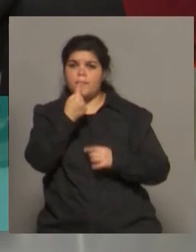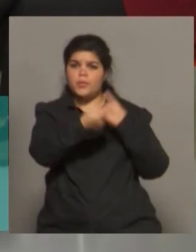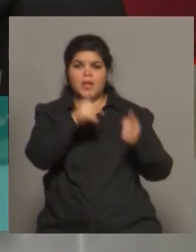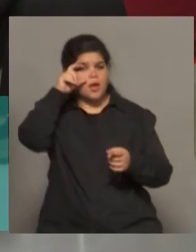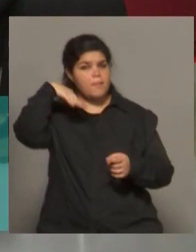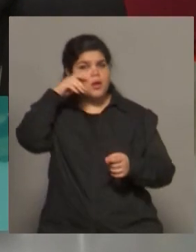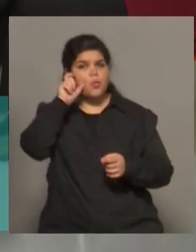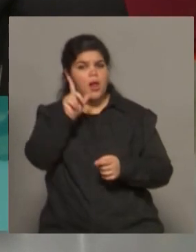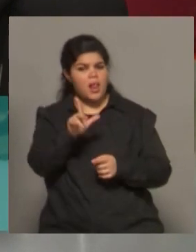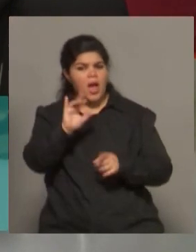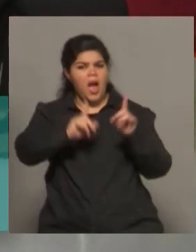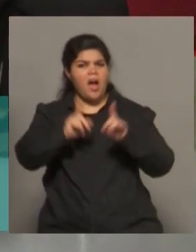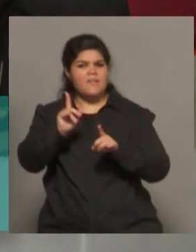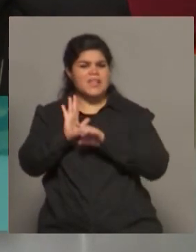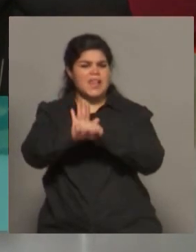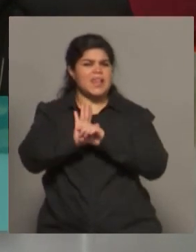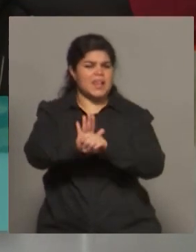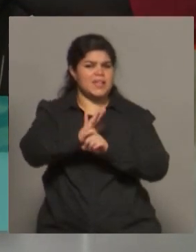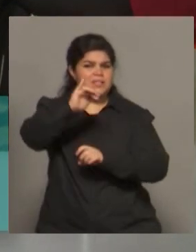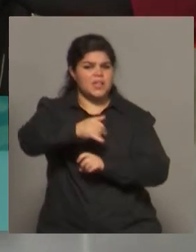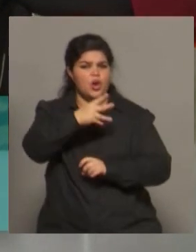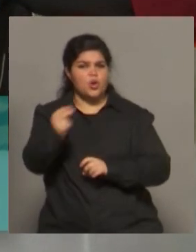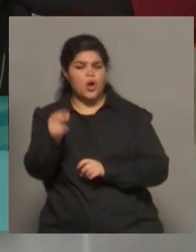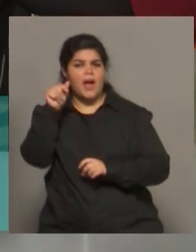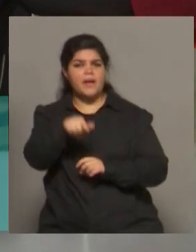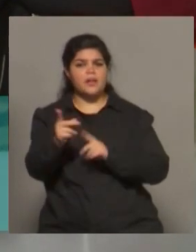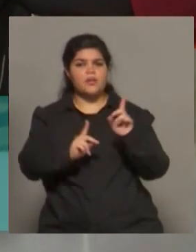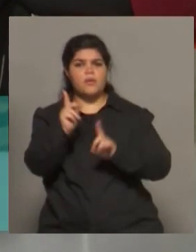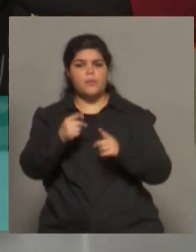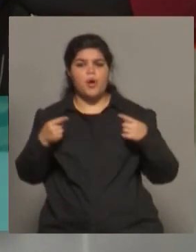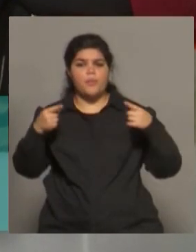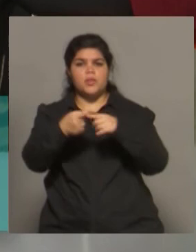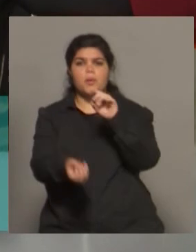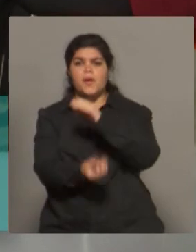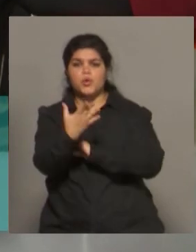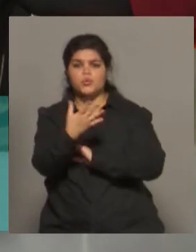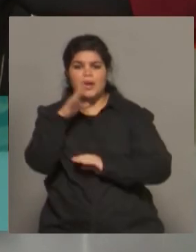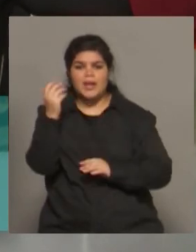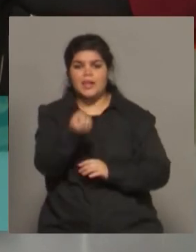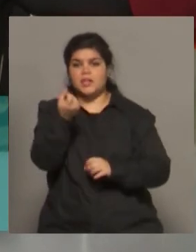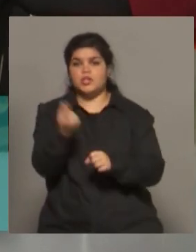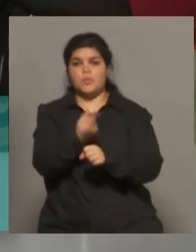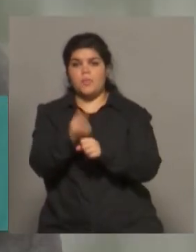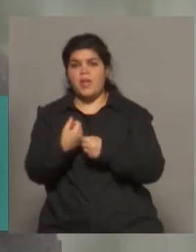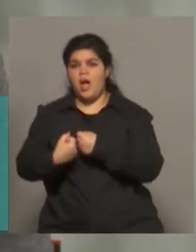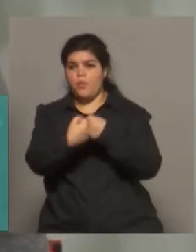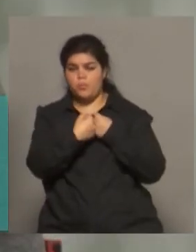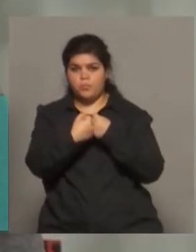esas presiones a veces, y eso es a veces lo que trunca quizás ciertos objetivos del Mercosur o que no se puedan llegar a algo común. A